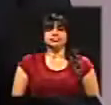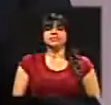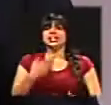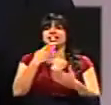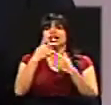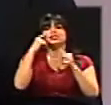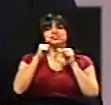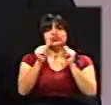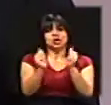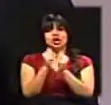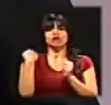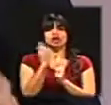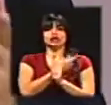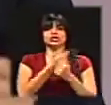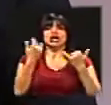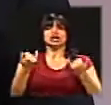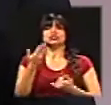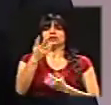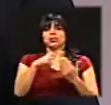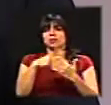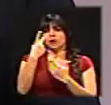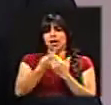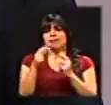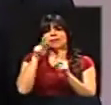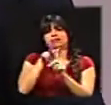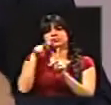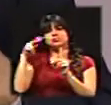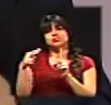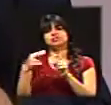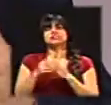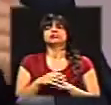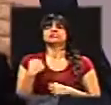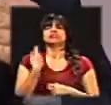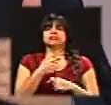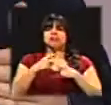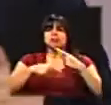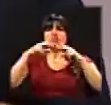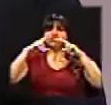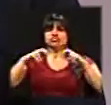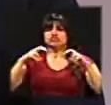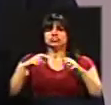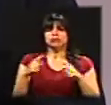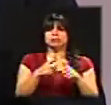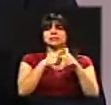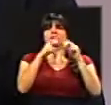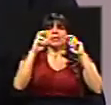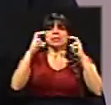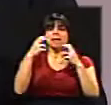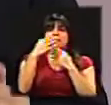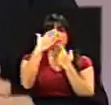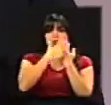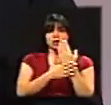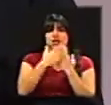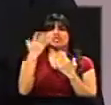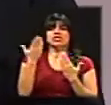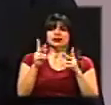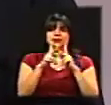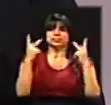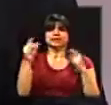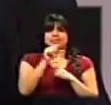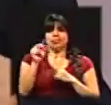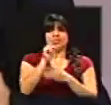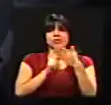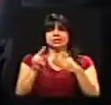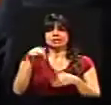Gracias por continuar con nosotros. Estamos en su programa Puntos de Vista, donde analizamos los principales temas de portada del Semanario Universidad de esta